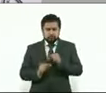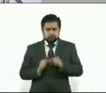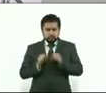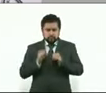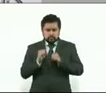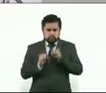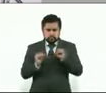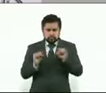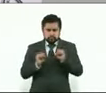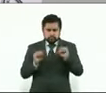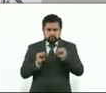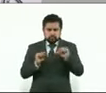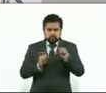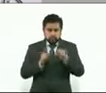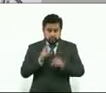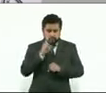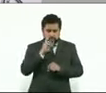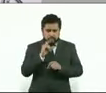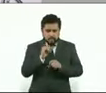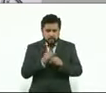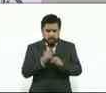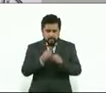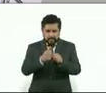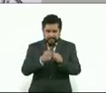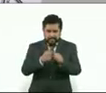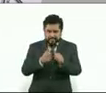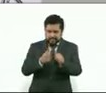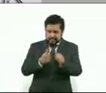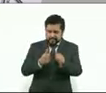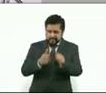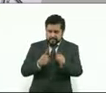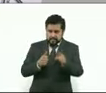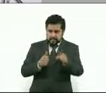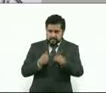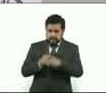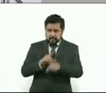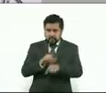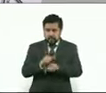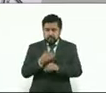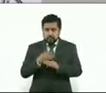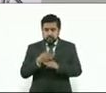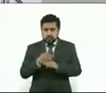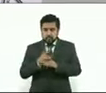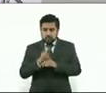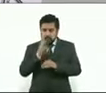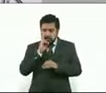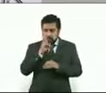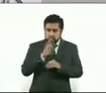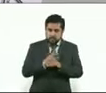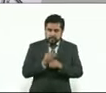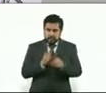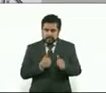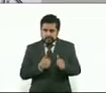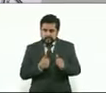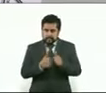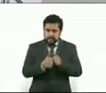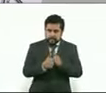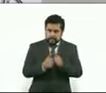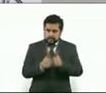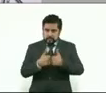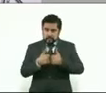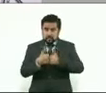cuenta como que empieza a perder el ritmo, y Eloy ahí empieza, ya se dio cuenta, va a empezar a atacar. Eloy creo que es